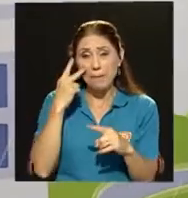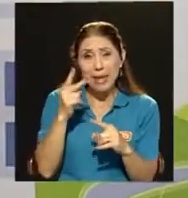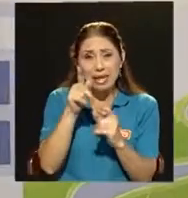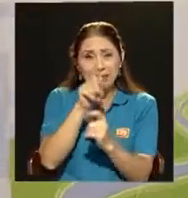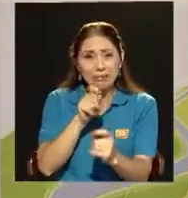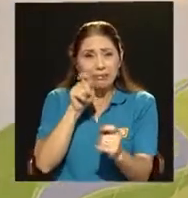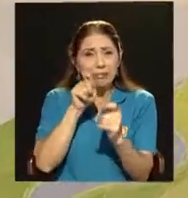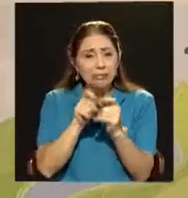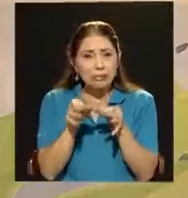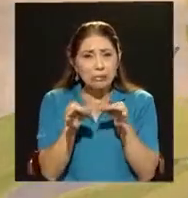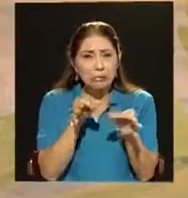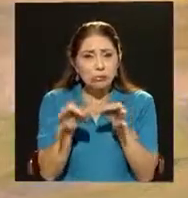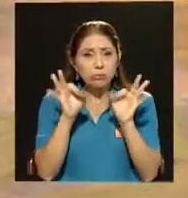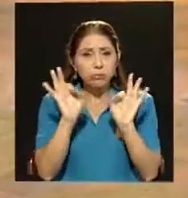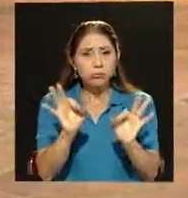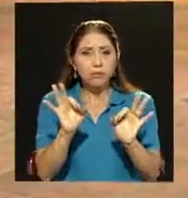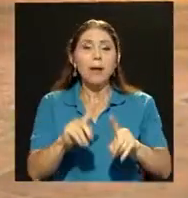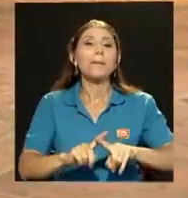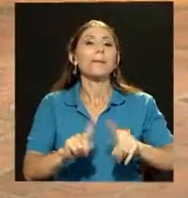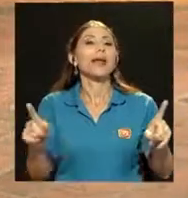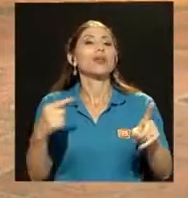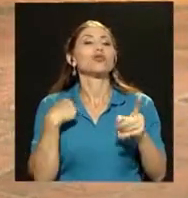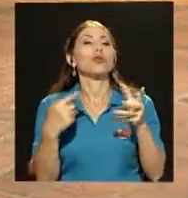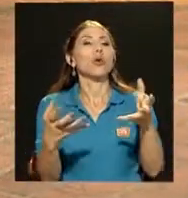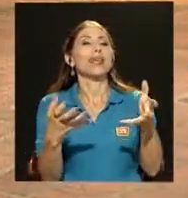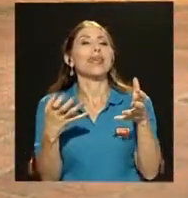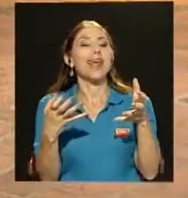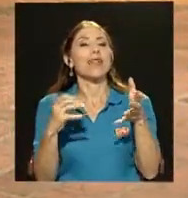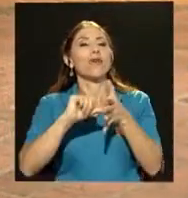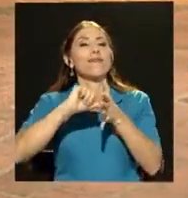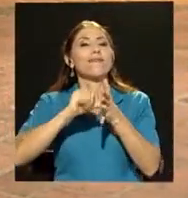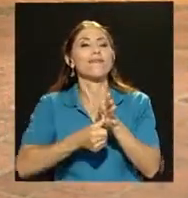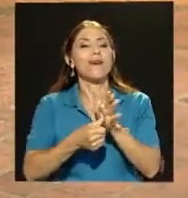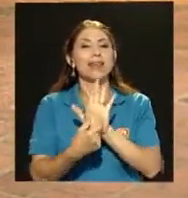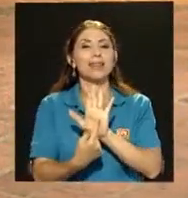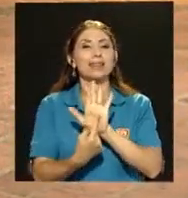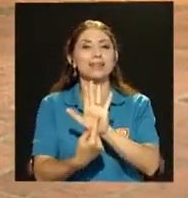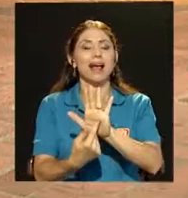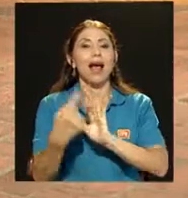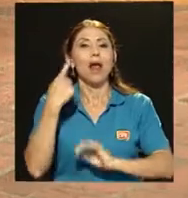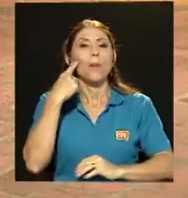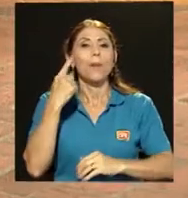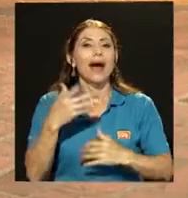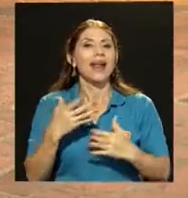quiero enfatizarlo para que